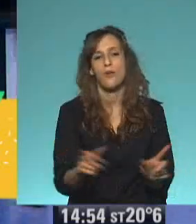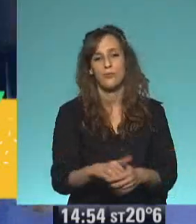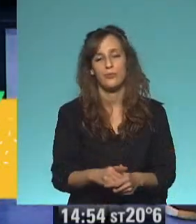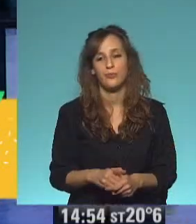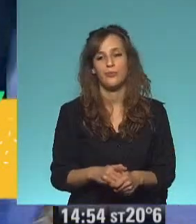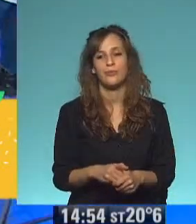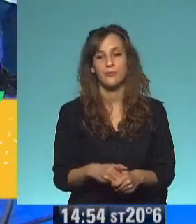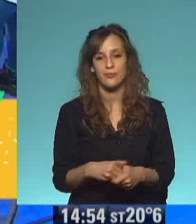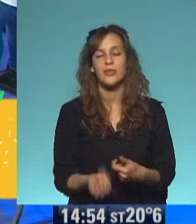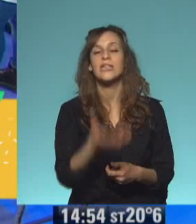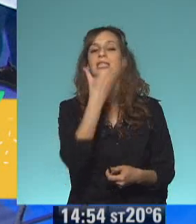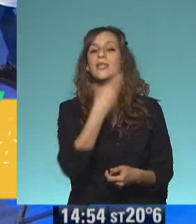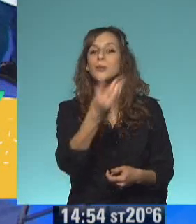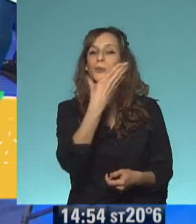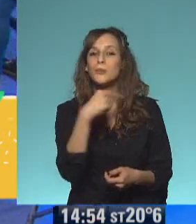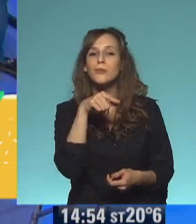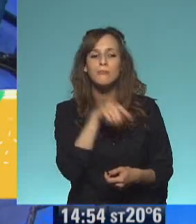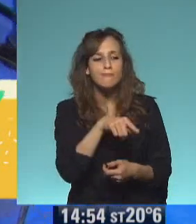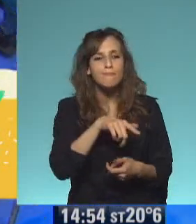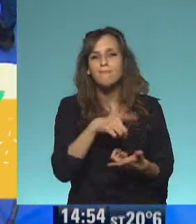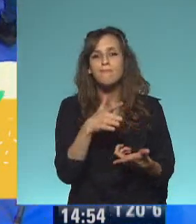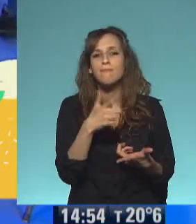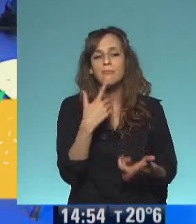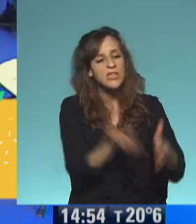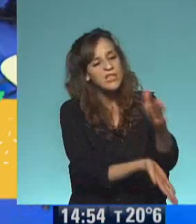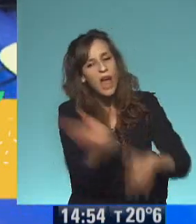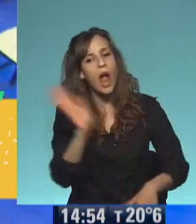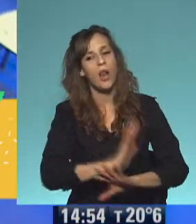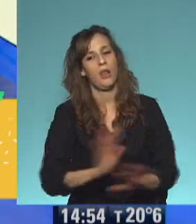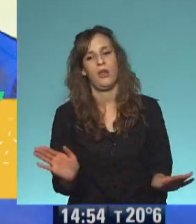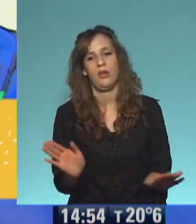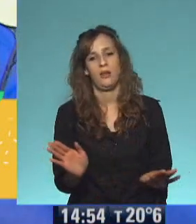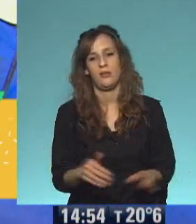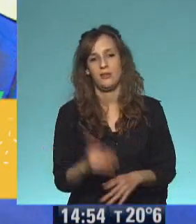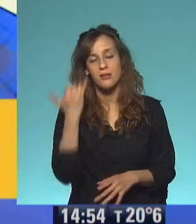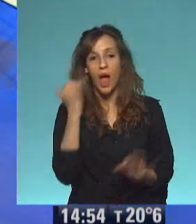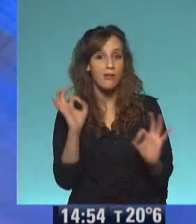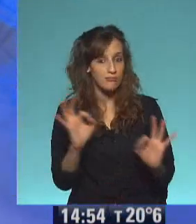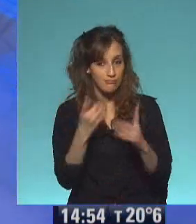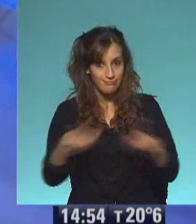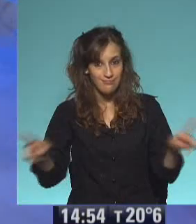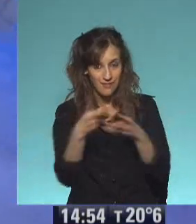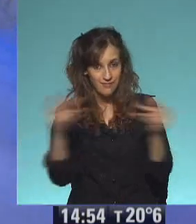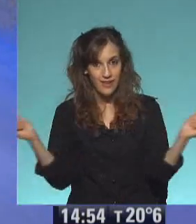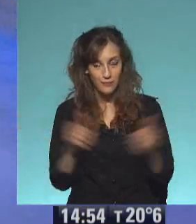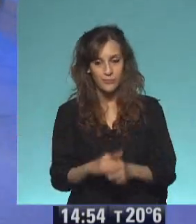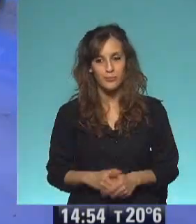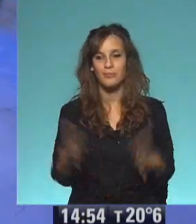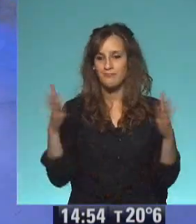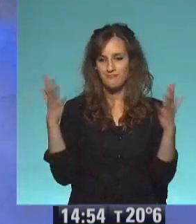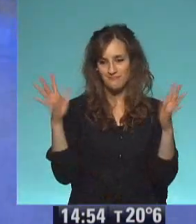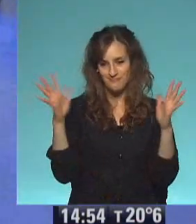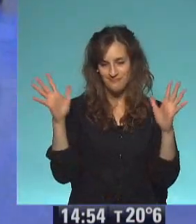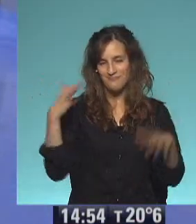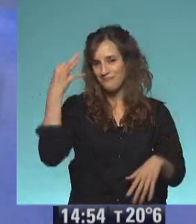de todo. Ahí. Sal de ahí, chivita, chivita, sal de ahí de ese lugar. ¡No terminamos! ¡Muy bien!